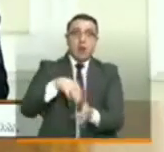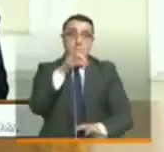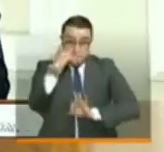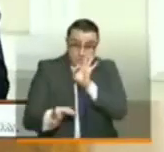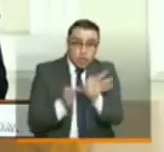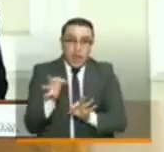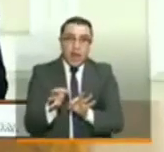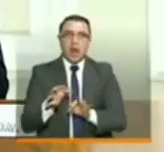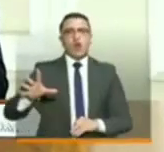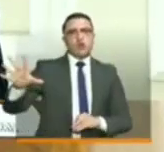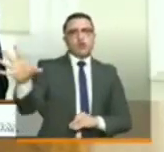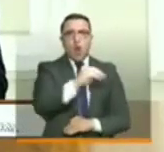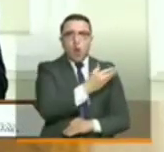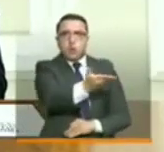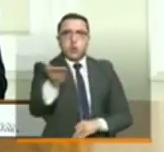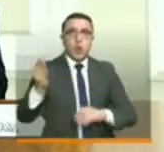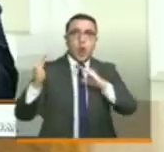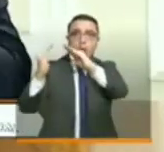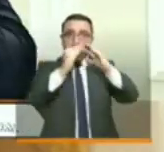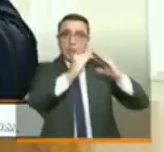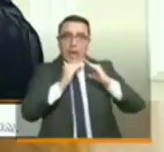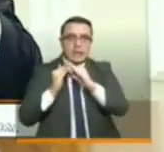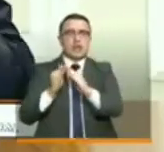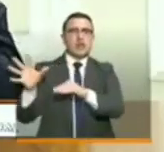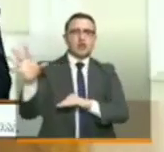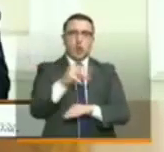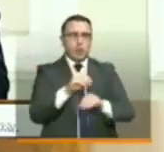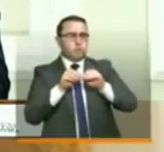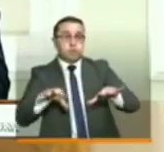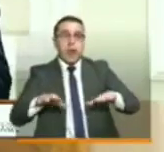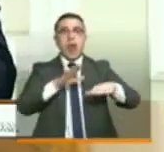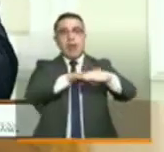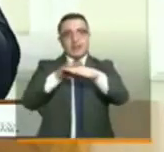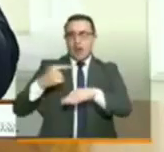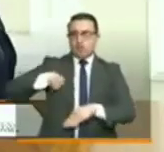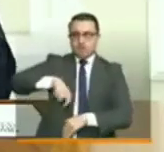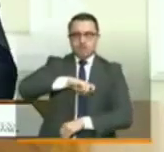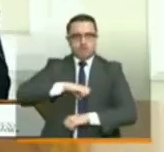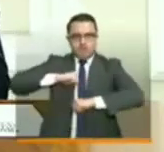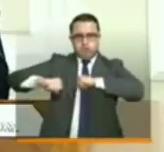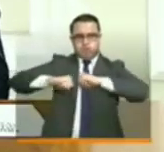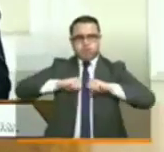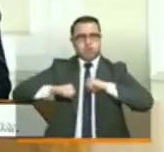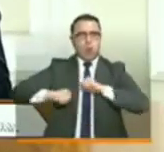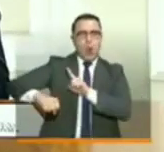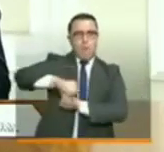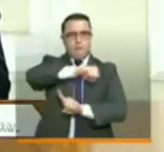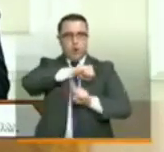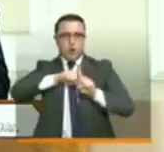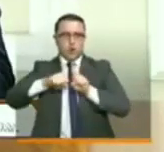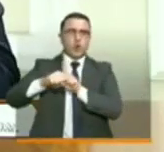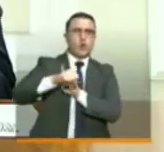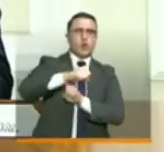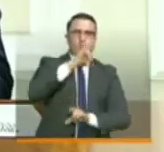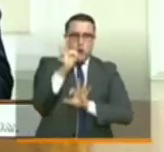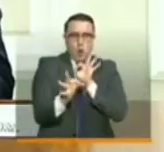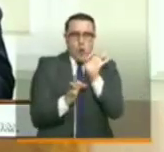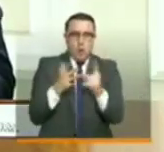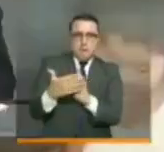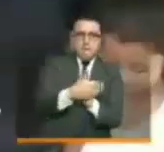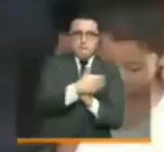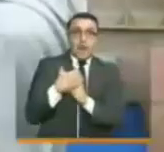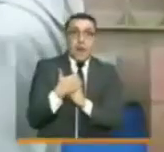en sus casas conozcan cuál ha sido todo el trabajo integral de protección social en medio de la